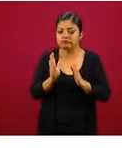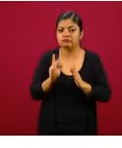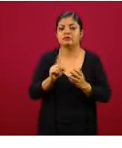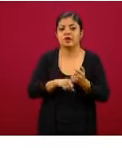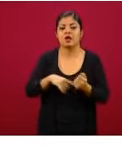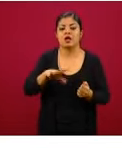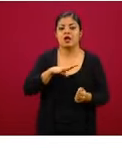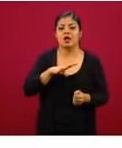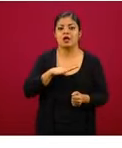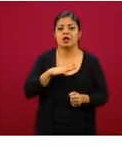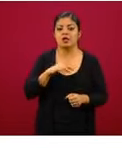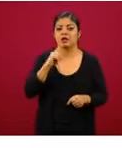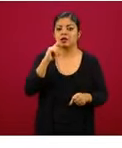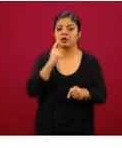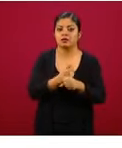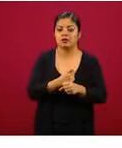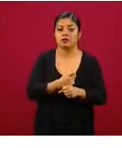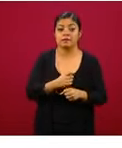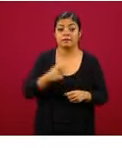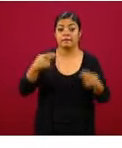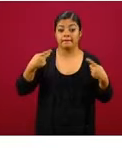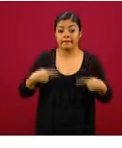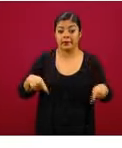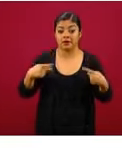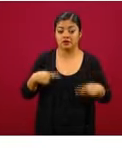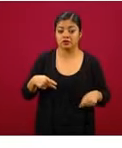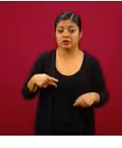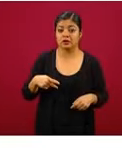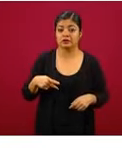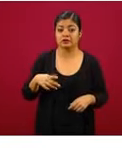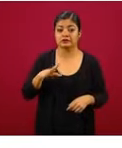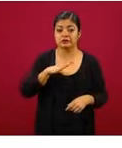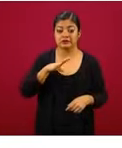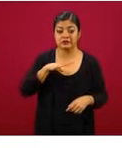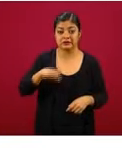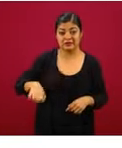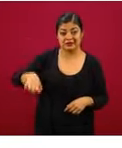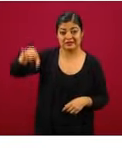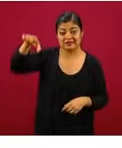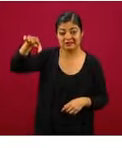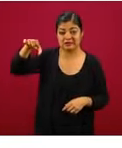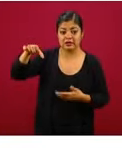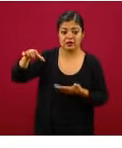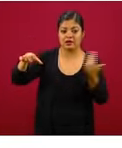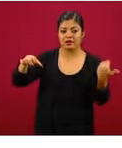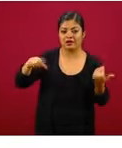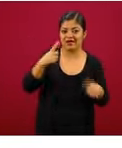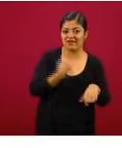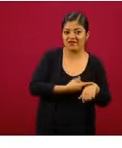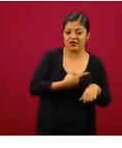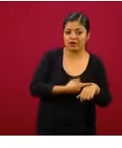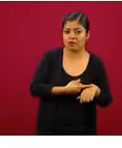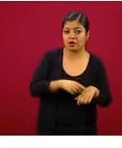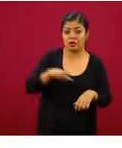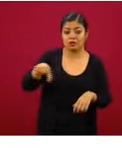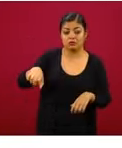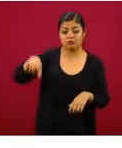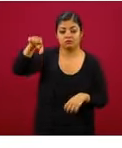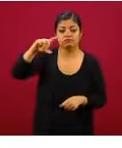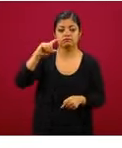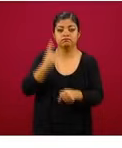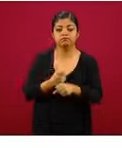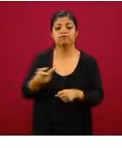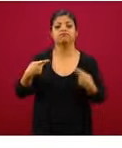decir, hay una tendencia de que las personas que tienen mayor edad, a diferencia del total que enferman, hay una tendencia a